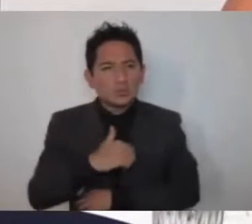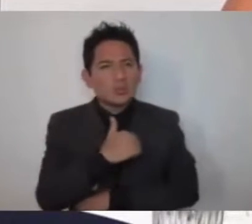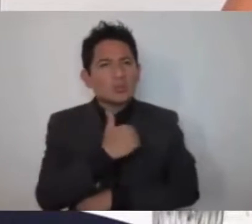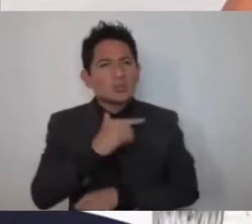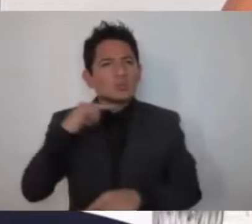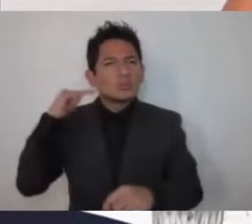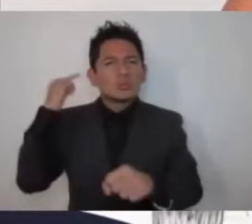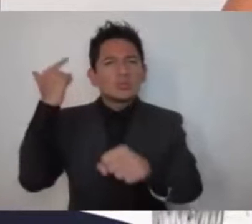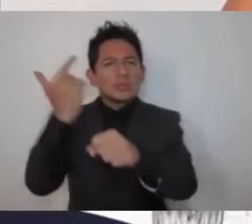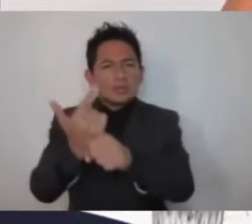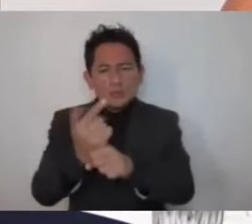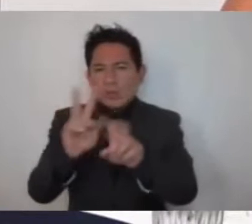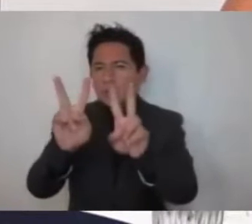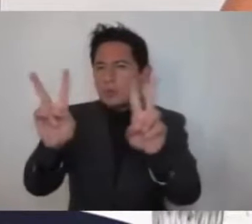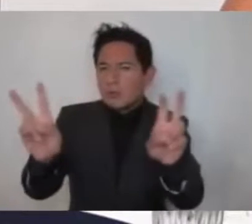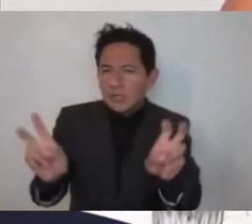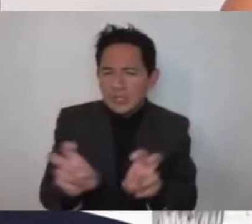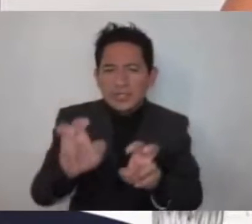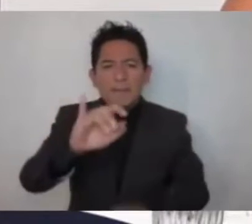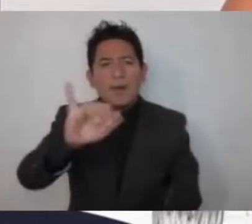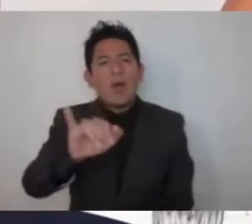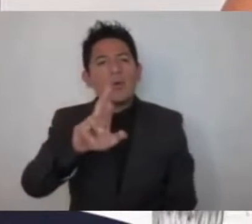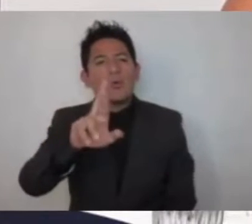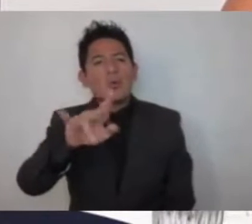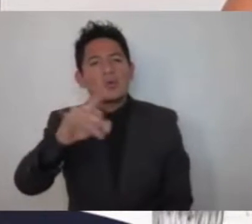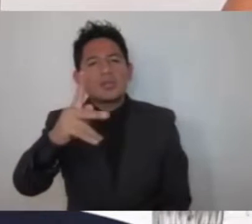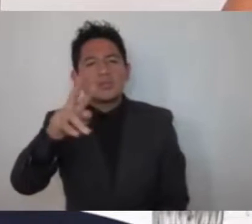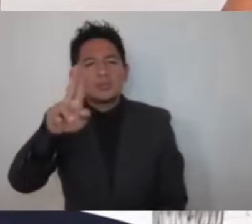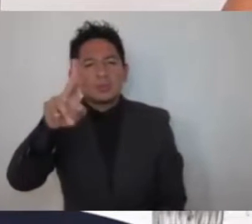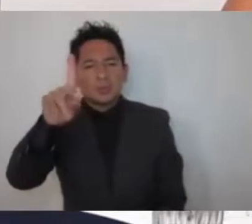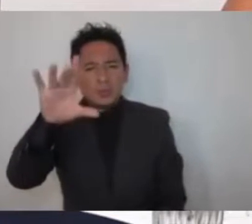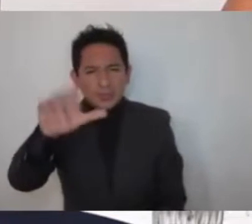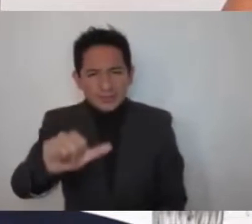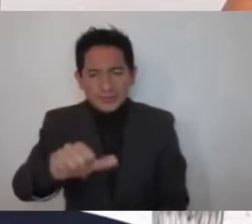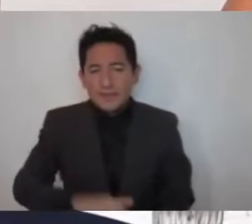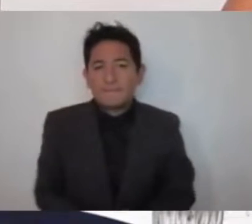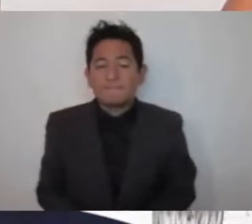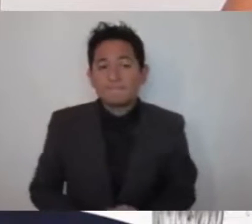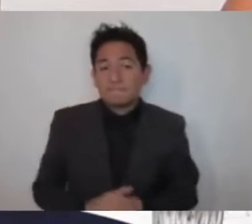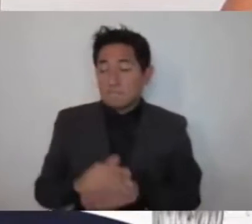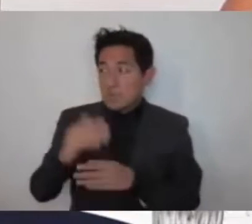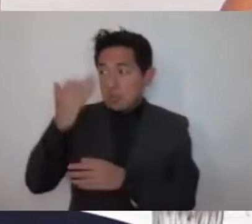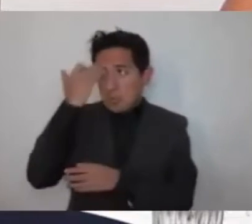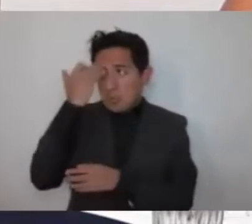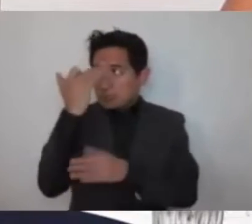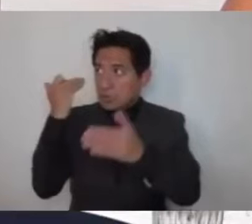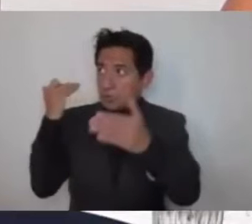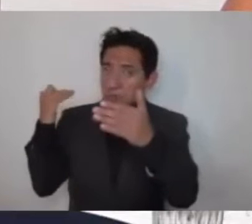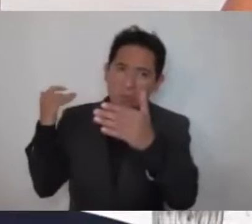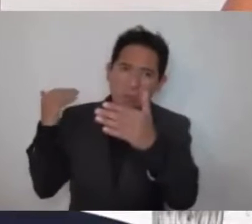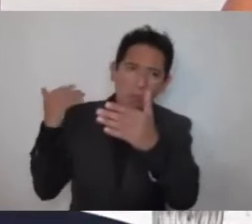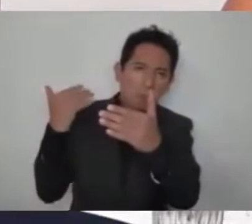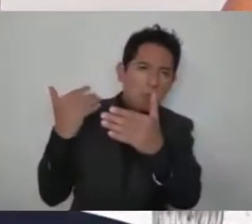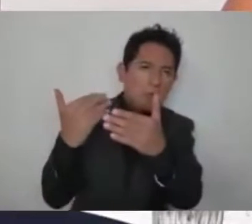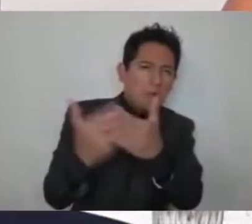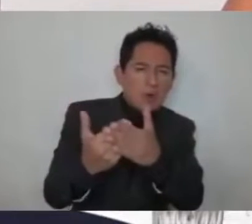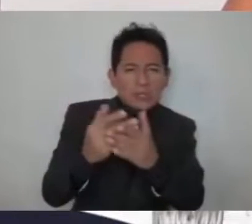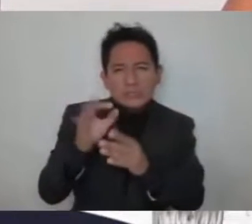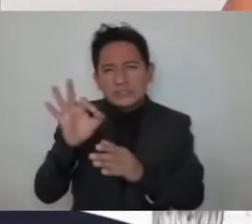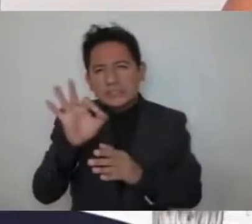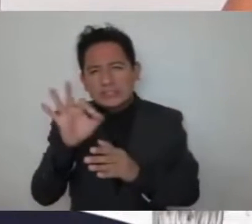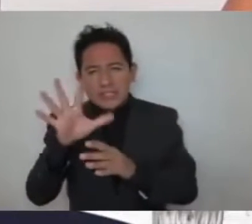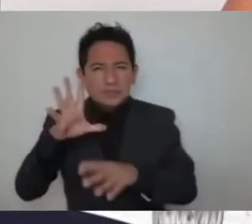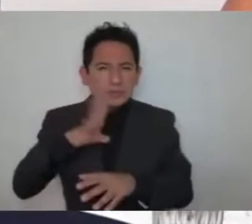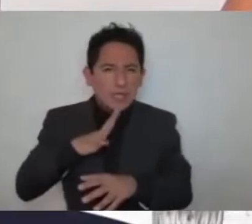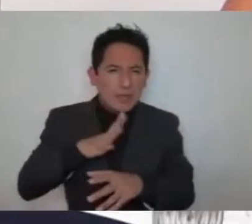periodo verdaderamente prolífico diría yo o de debate Genuino la suprema corte en su conjunto y